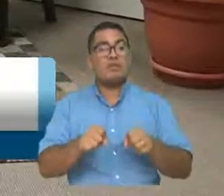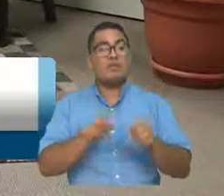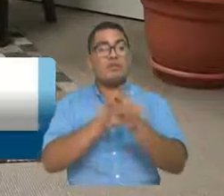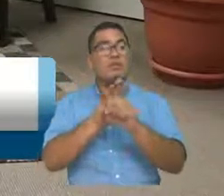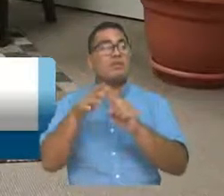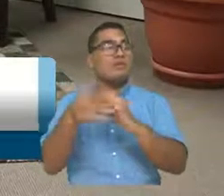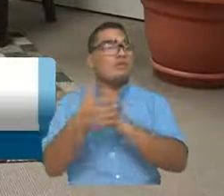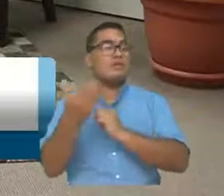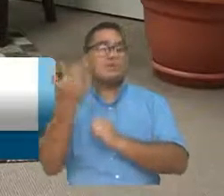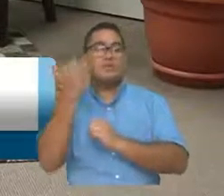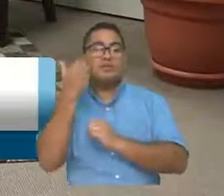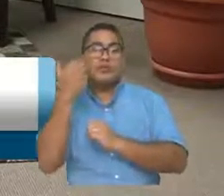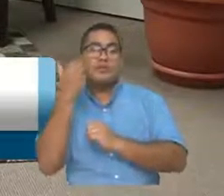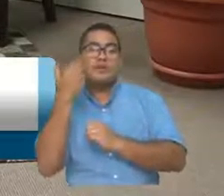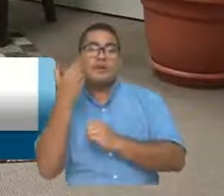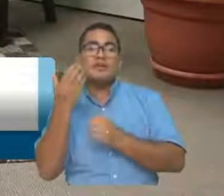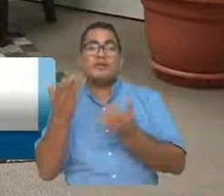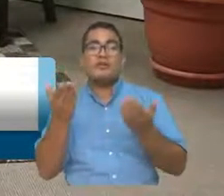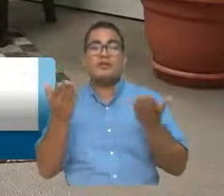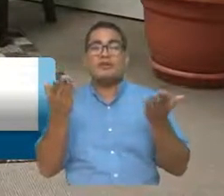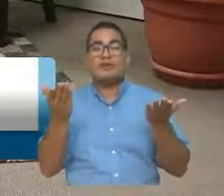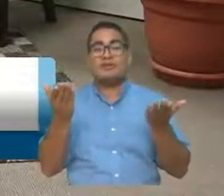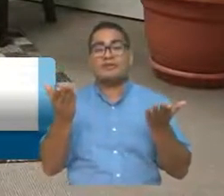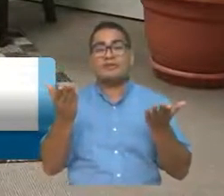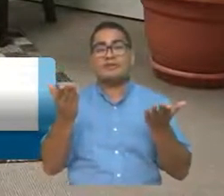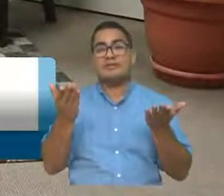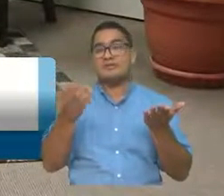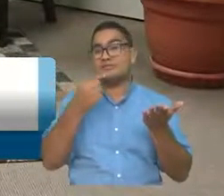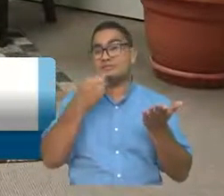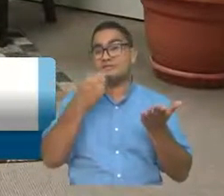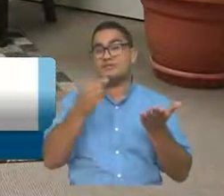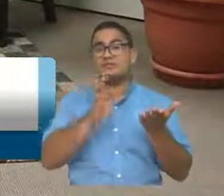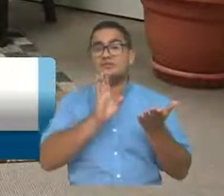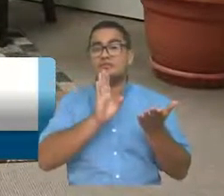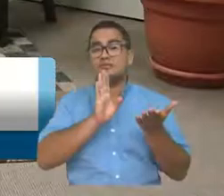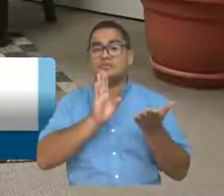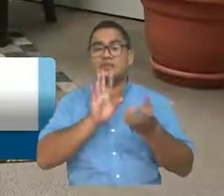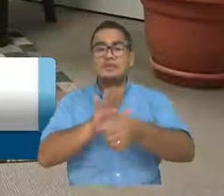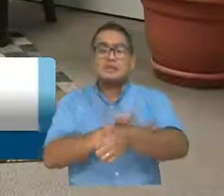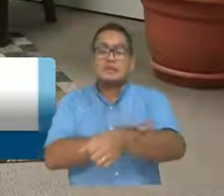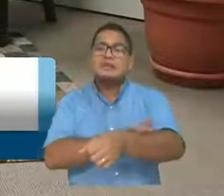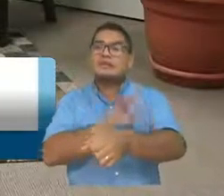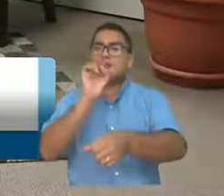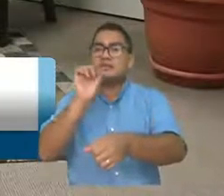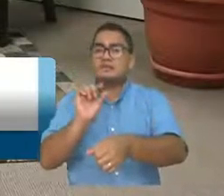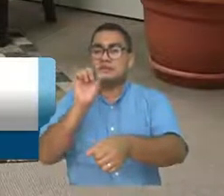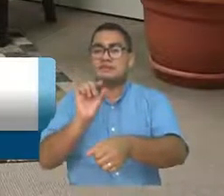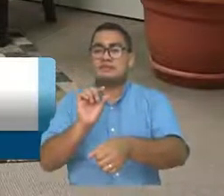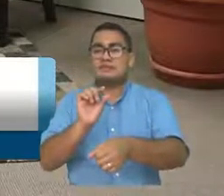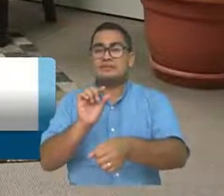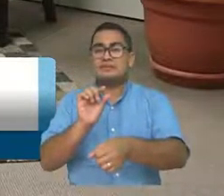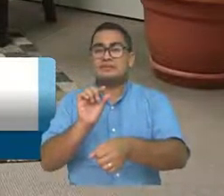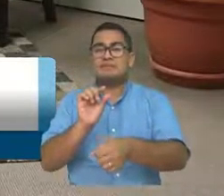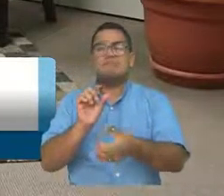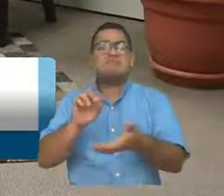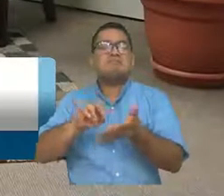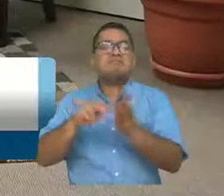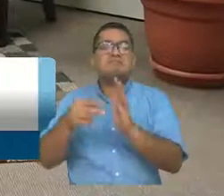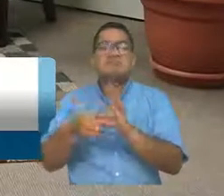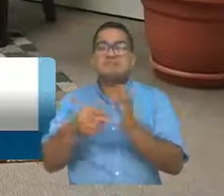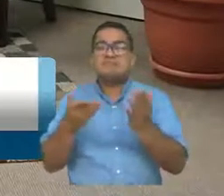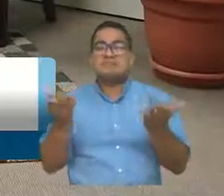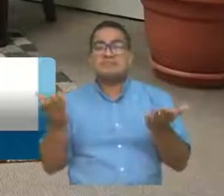sino que ya puede ser de una forma moderada o puede ser ya de una forma grave. Se dice que el 80% de la población